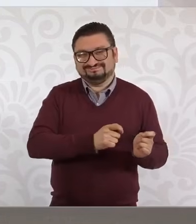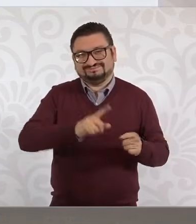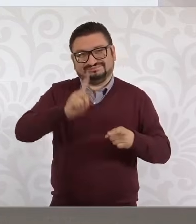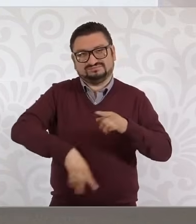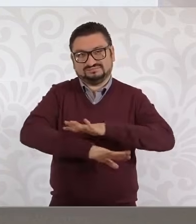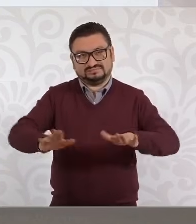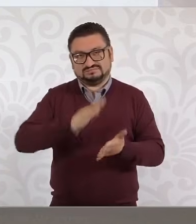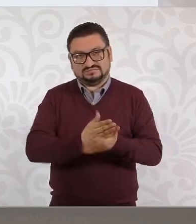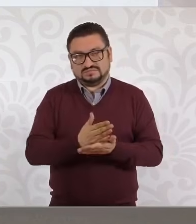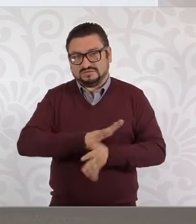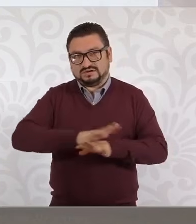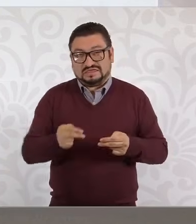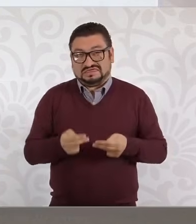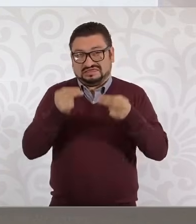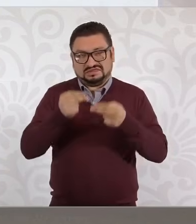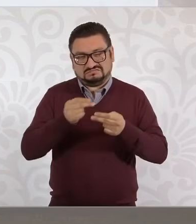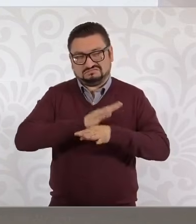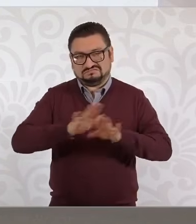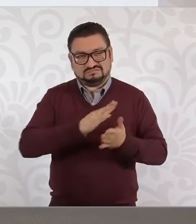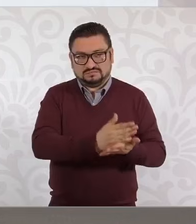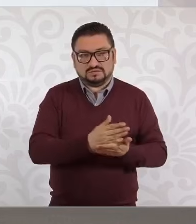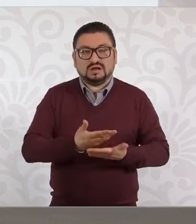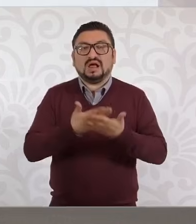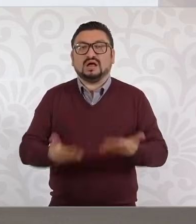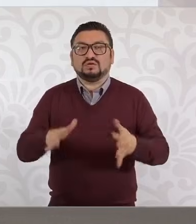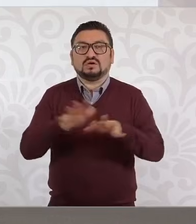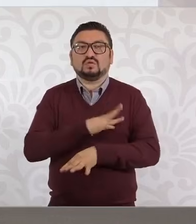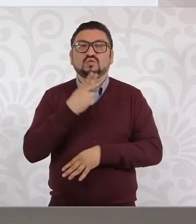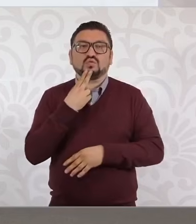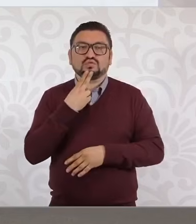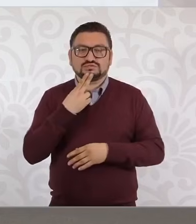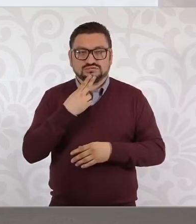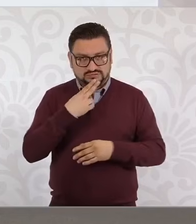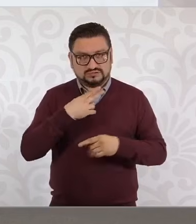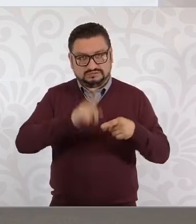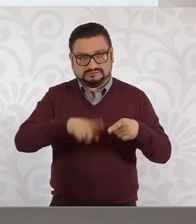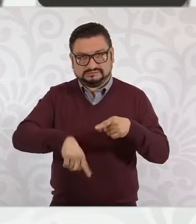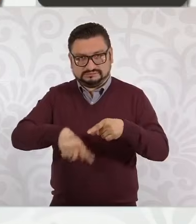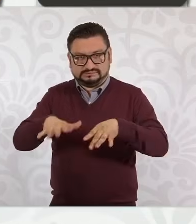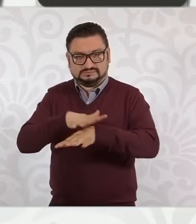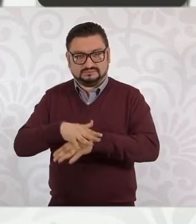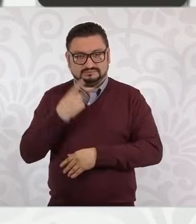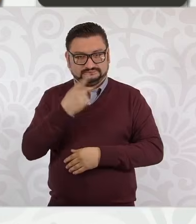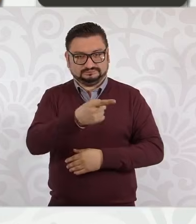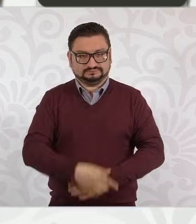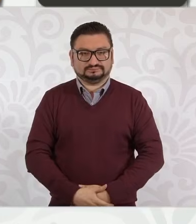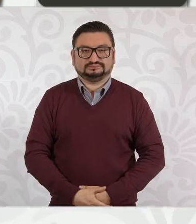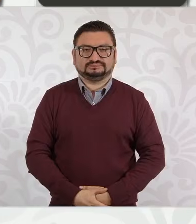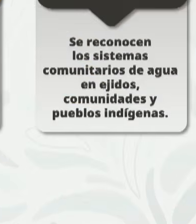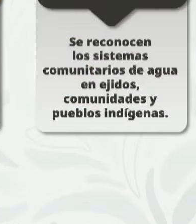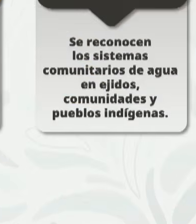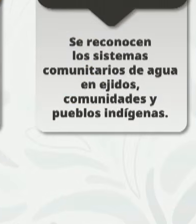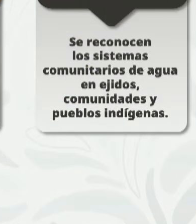mercado negro del agua. Se eliminan también los cambios de uso, esencialmente para evitar que concesiones de uso agrícola que no